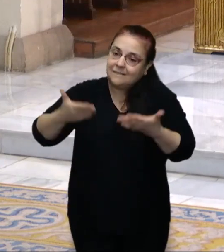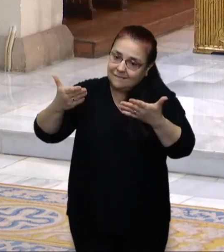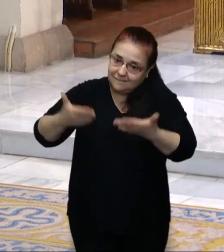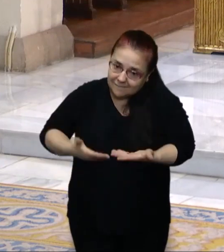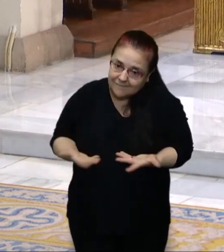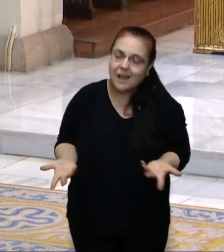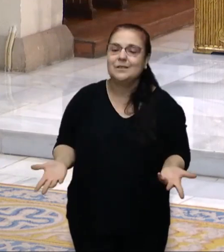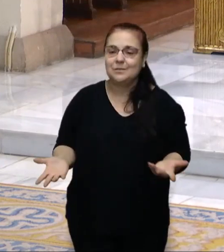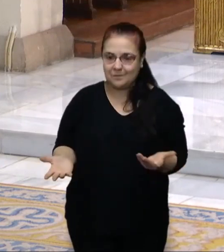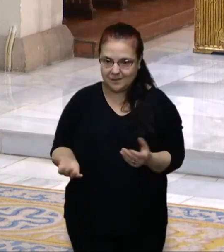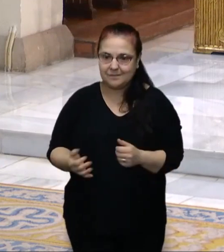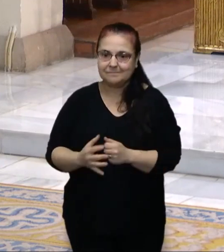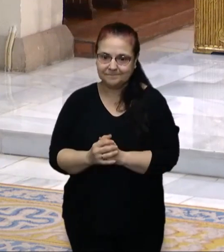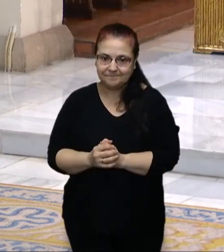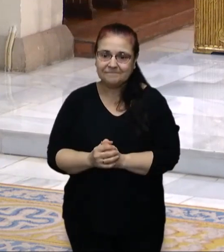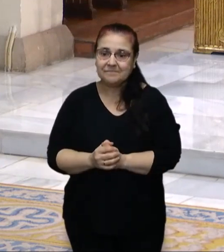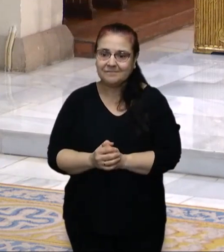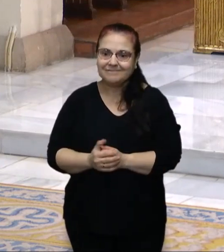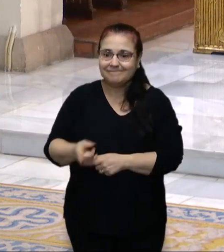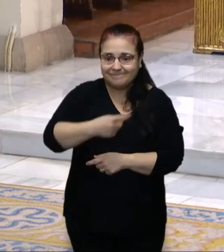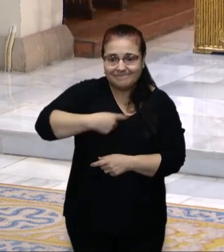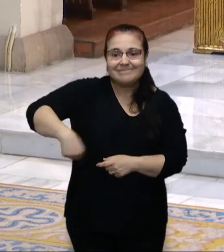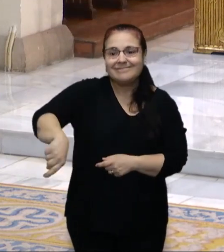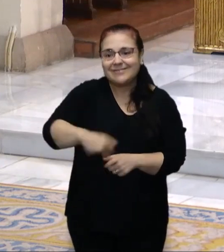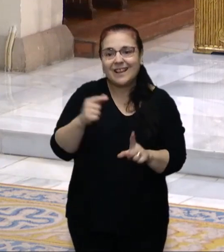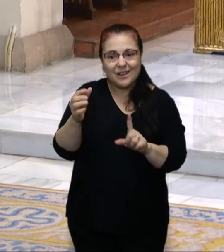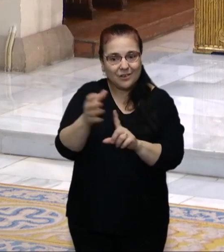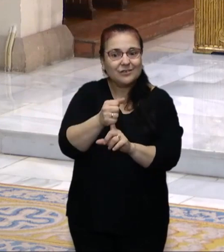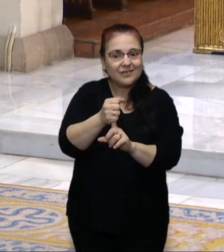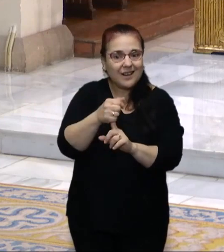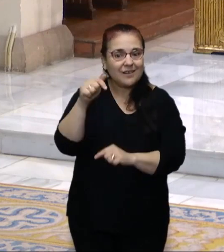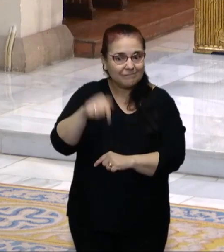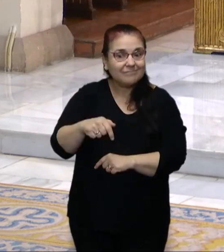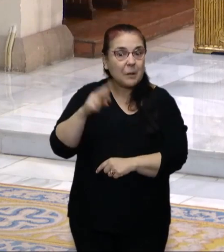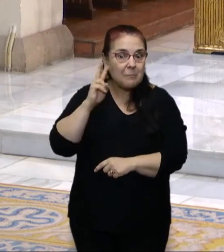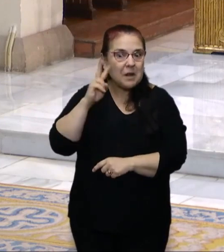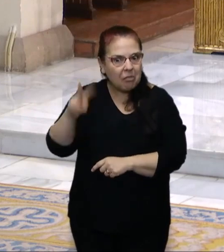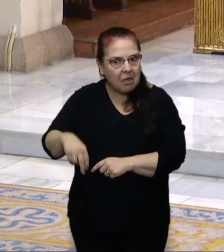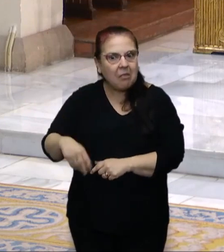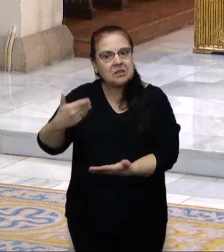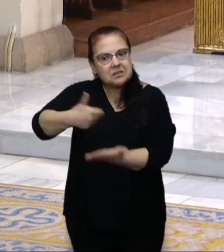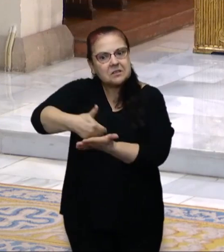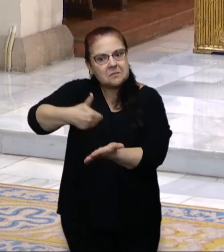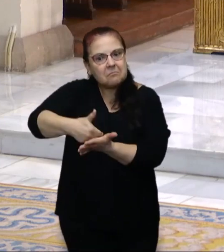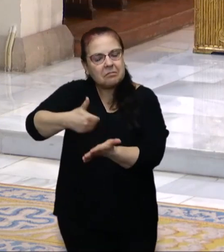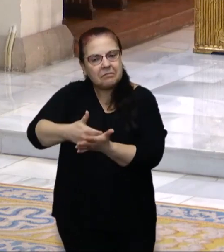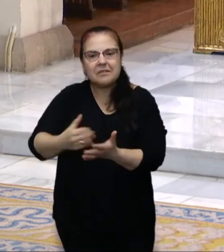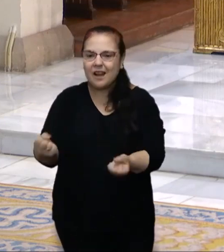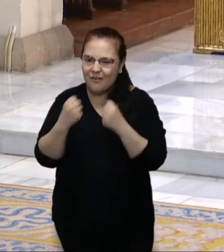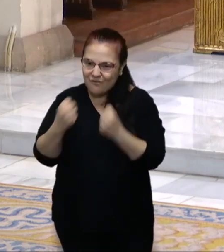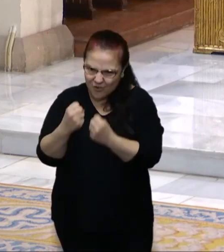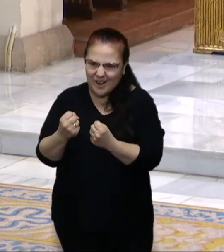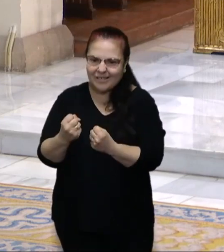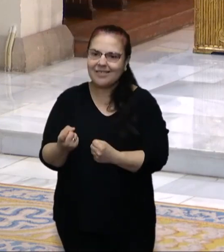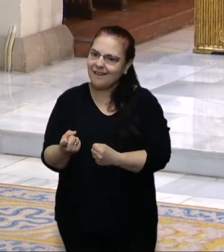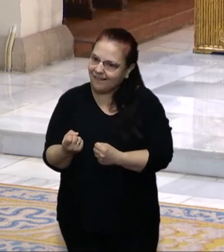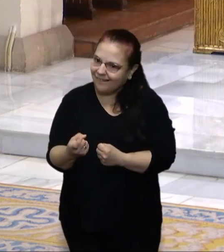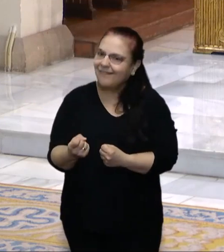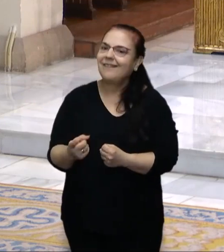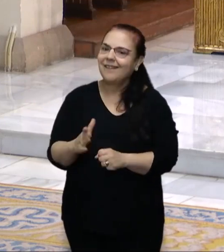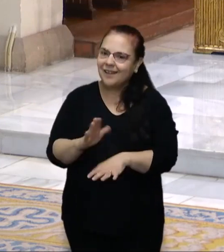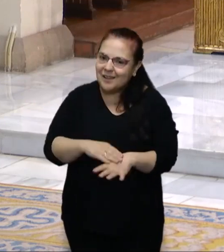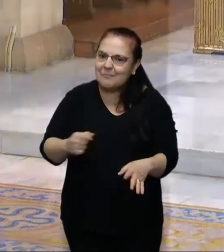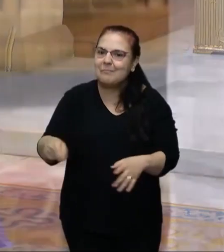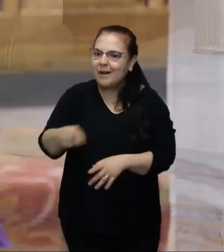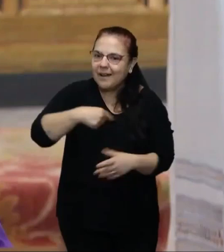de encontrar en estas verdades que se nos proponen la fuerza necesaria para que